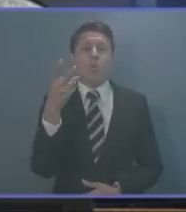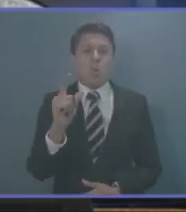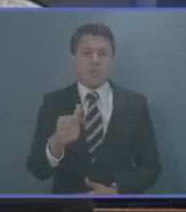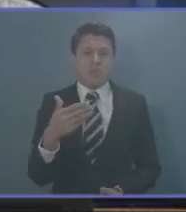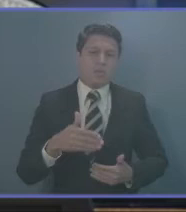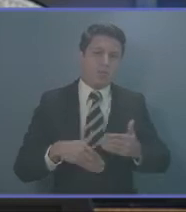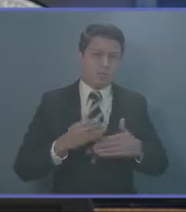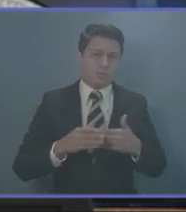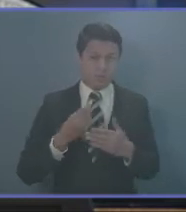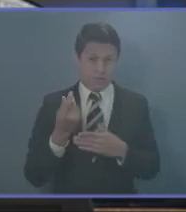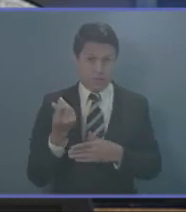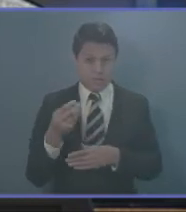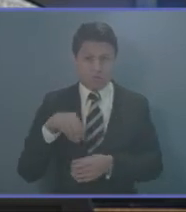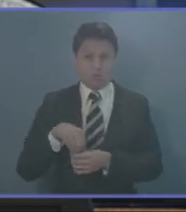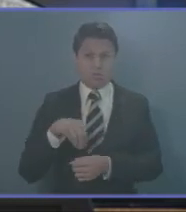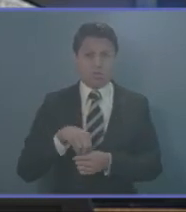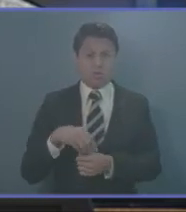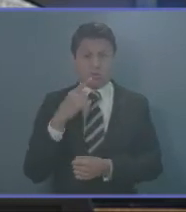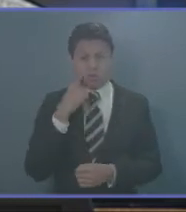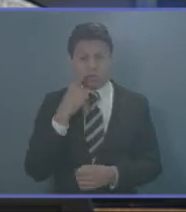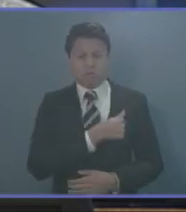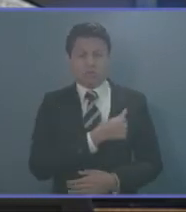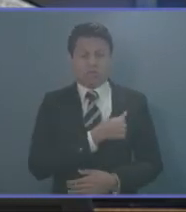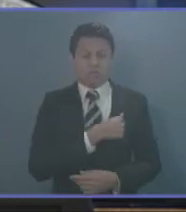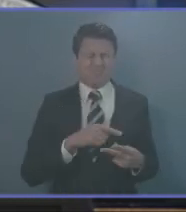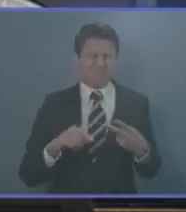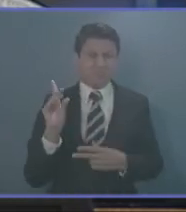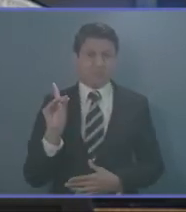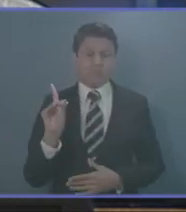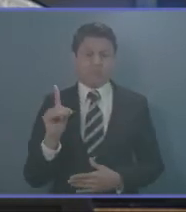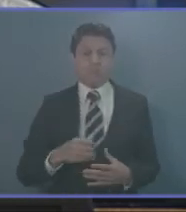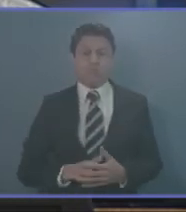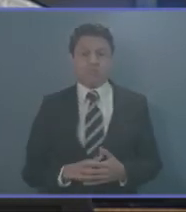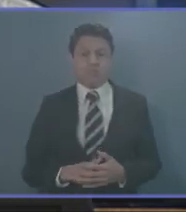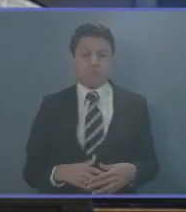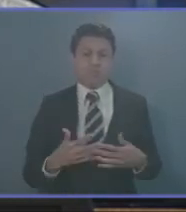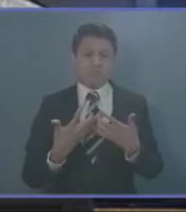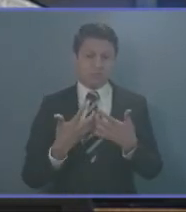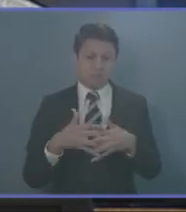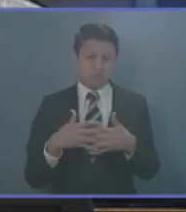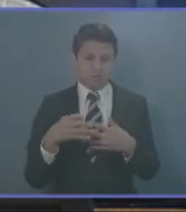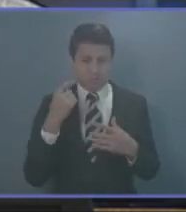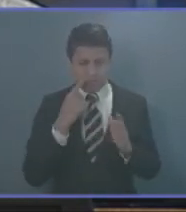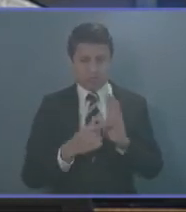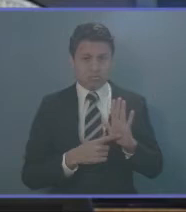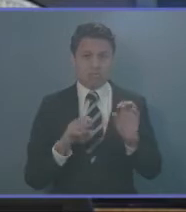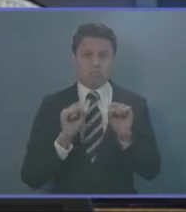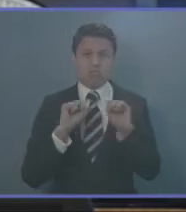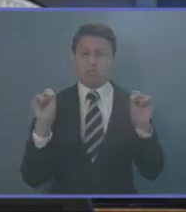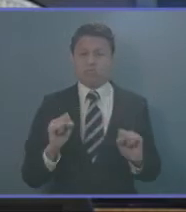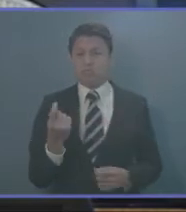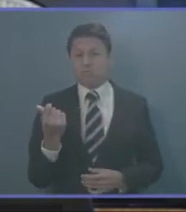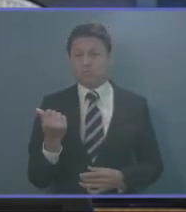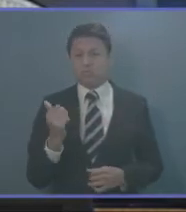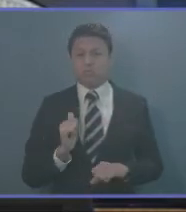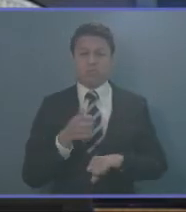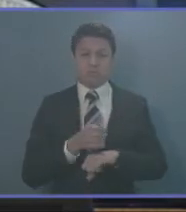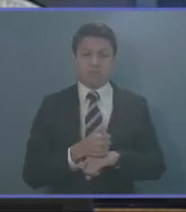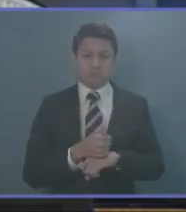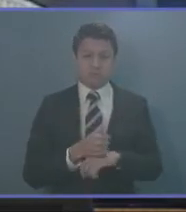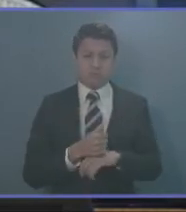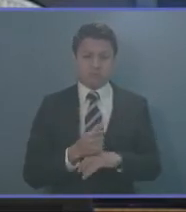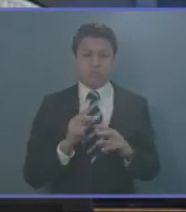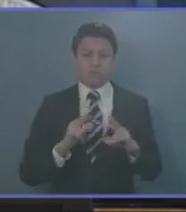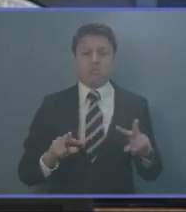calidad de fideicomisos. D. Las empresas que presenten estados financieros con capital contable neto